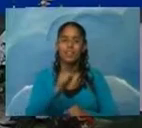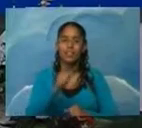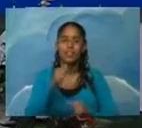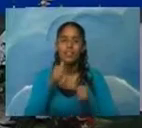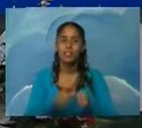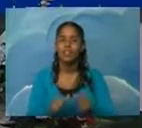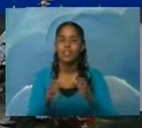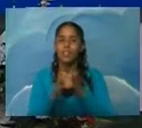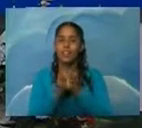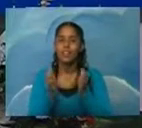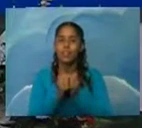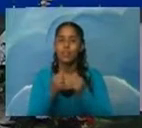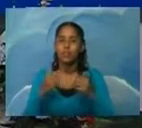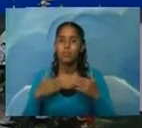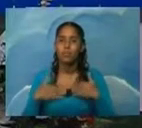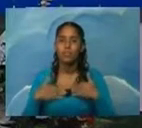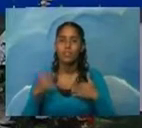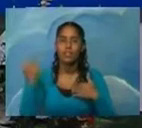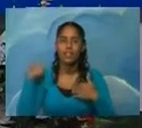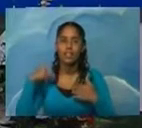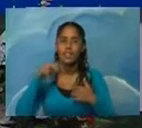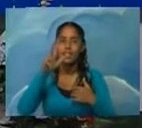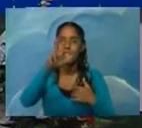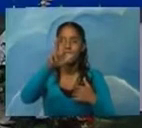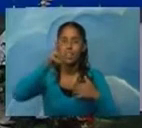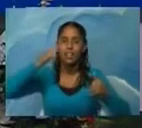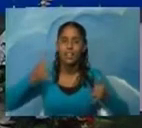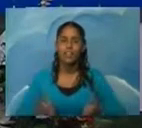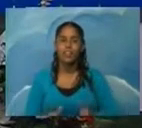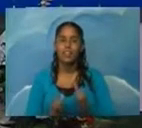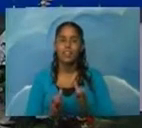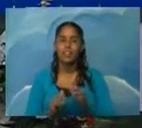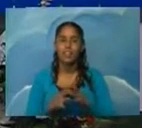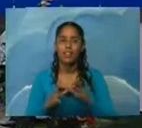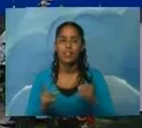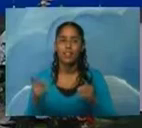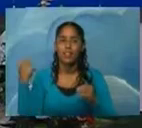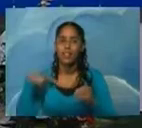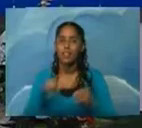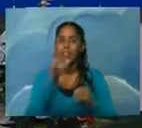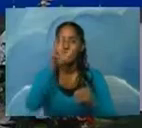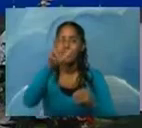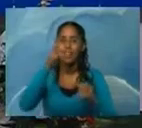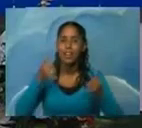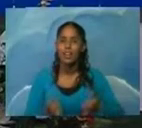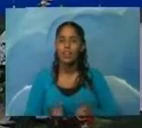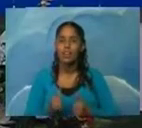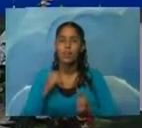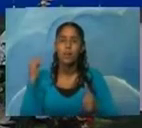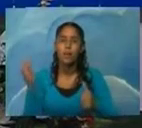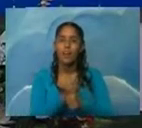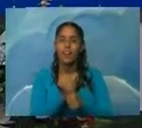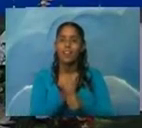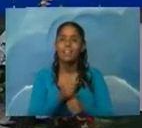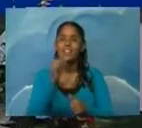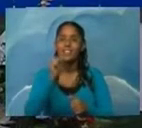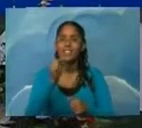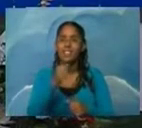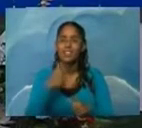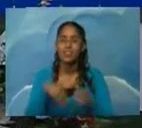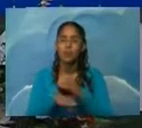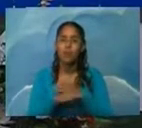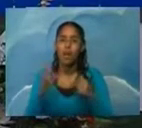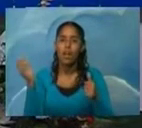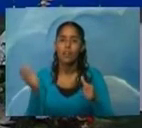dormido. Tiene 3 muchachos solamente, Maher. ¿Me vas a alcanzar, Maher? Lo voy a alcanzar, papá.